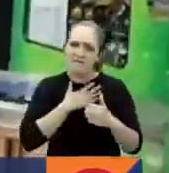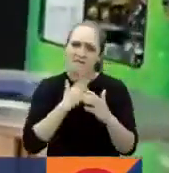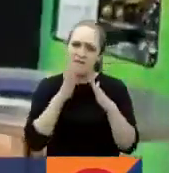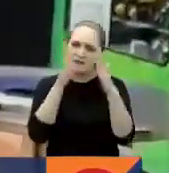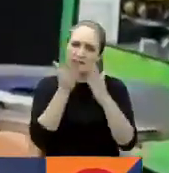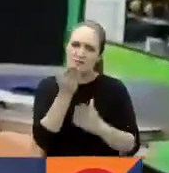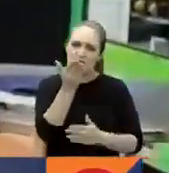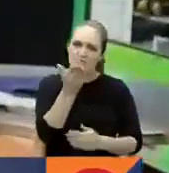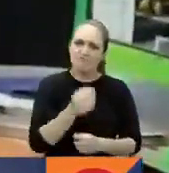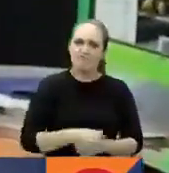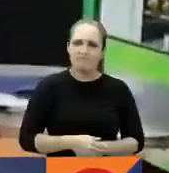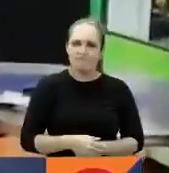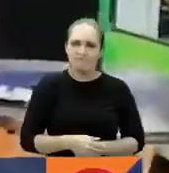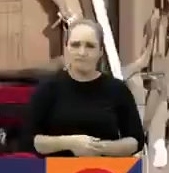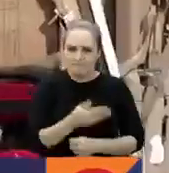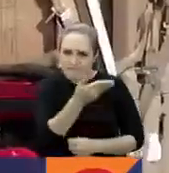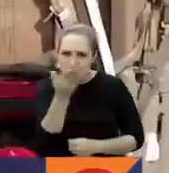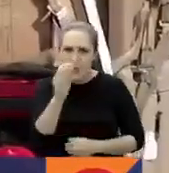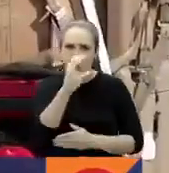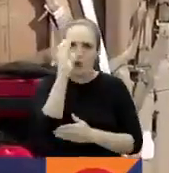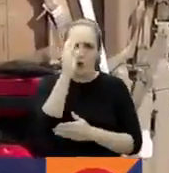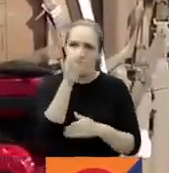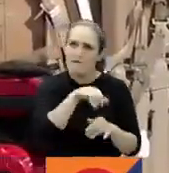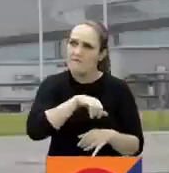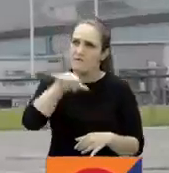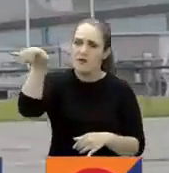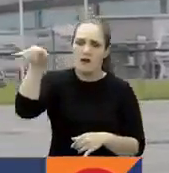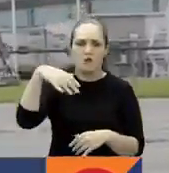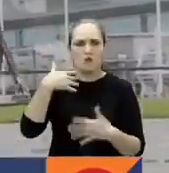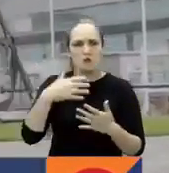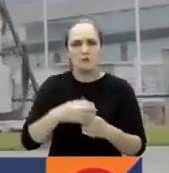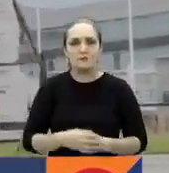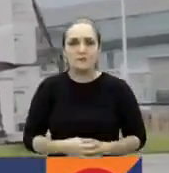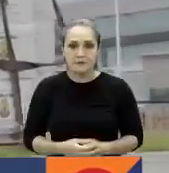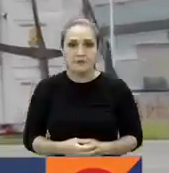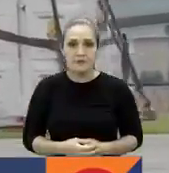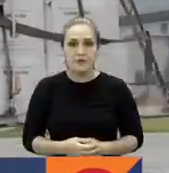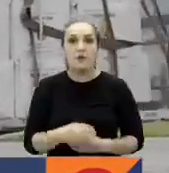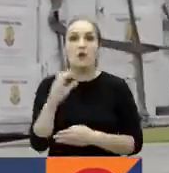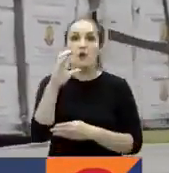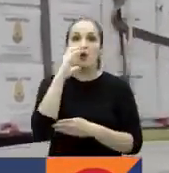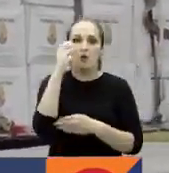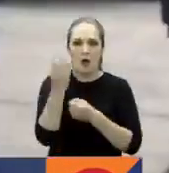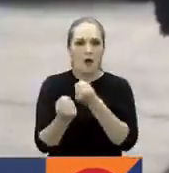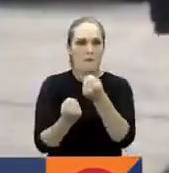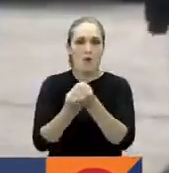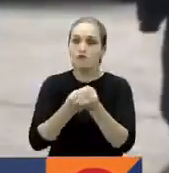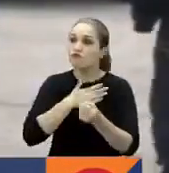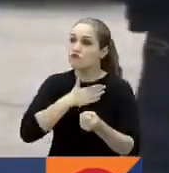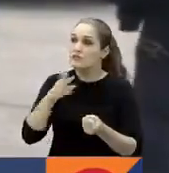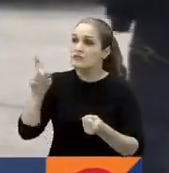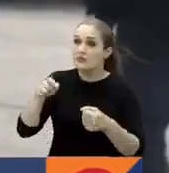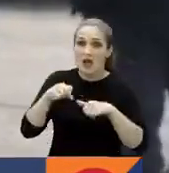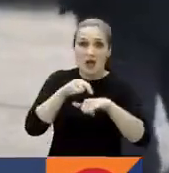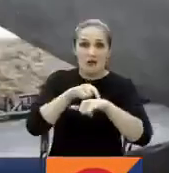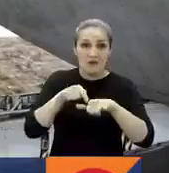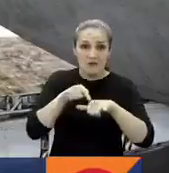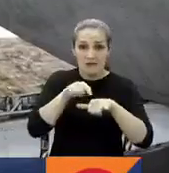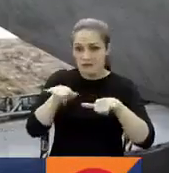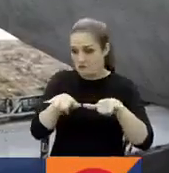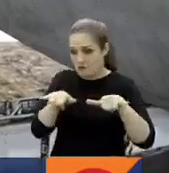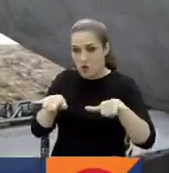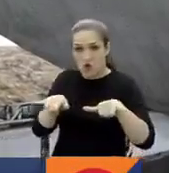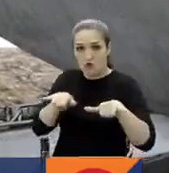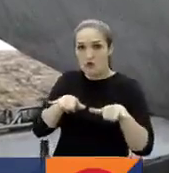escogidos quienes van a representar al país. Además, el Gobierno Nacional dispuso el apoyo de la Fuerza Aérea Colombiana para desplegar 2 aeronaves